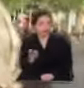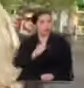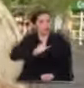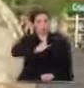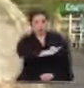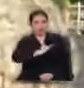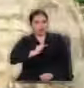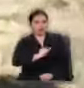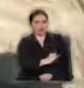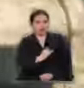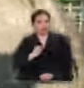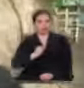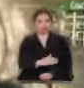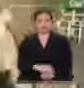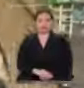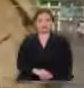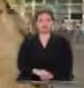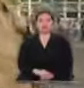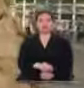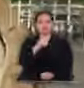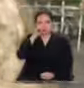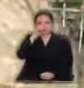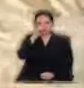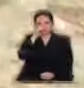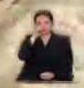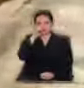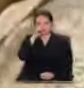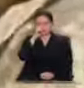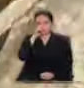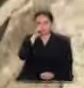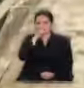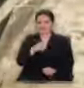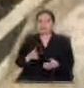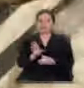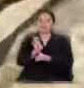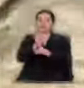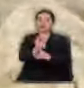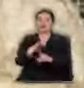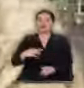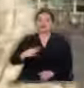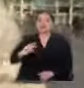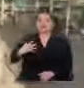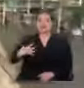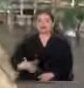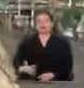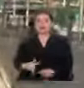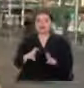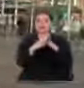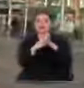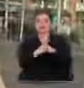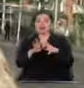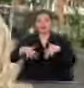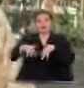diálogo. Vamos a dejar esto, que es muy interesante, porque es el diálogo entre civiles y militares, civiles